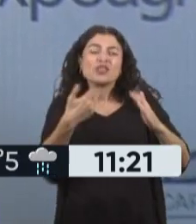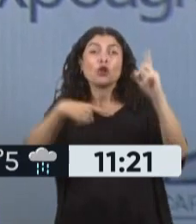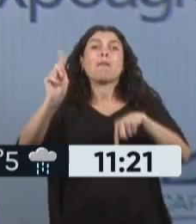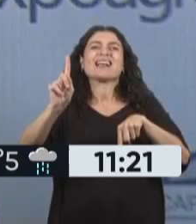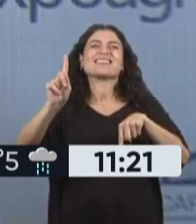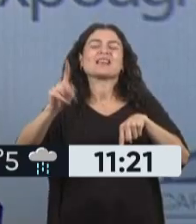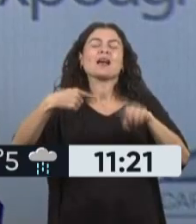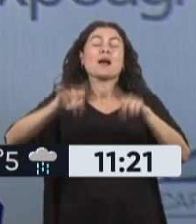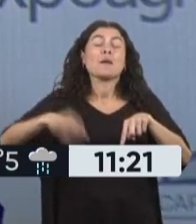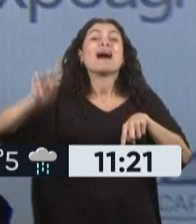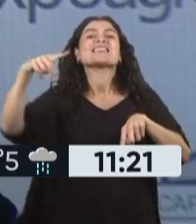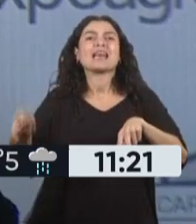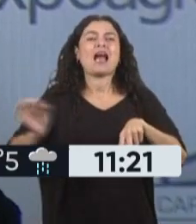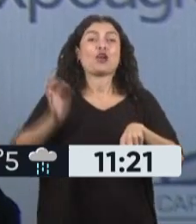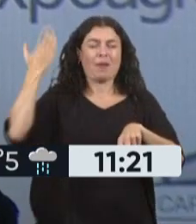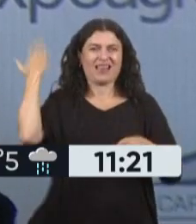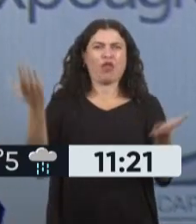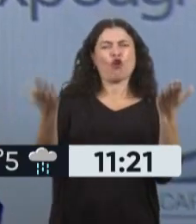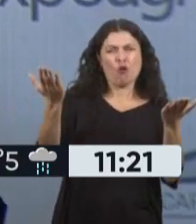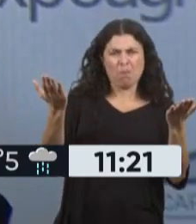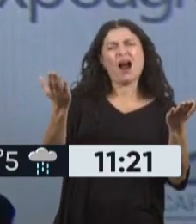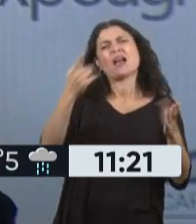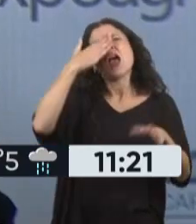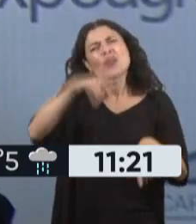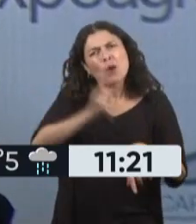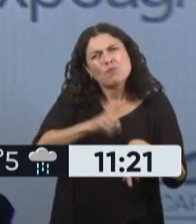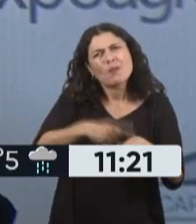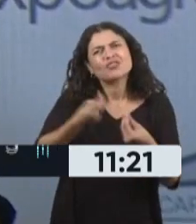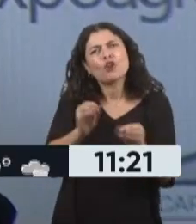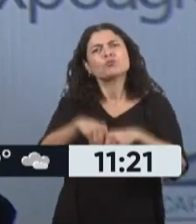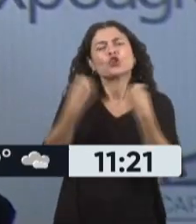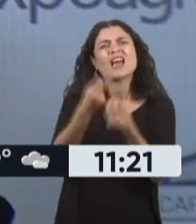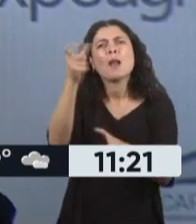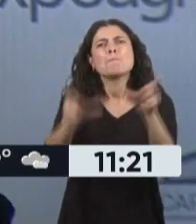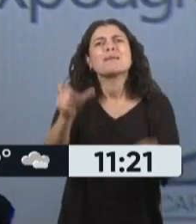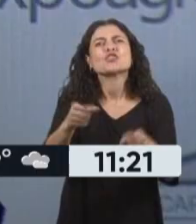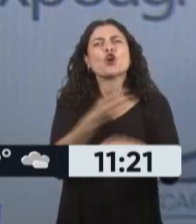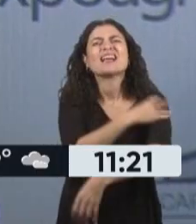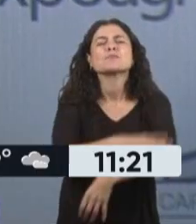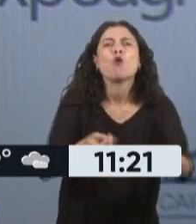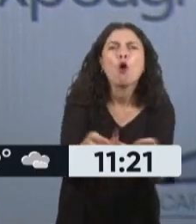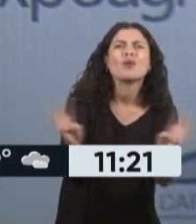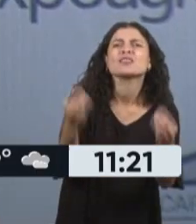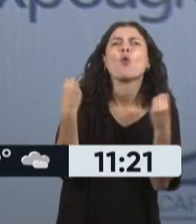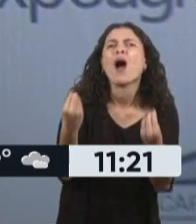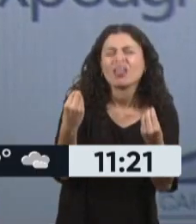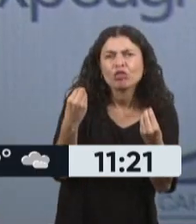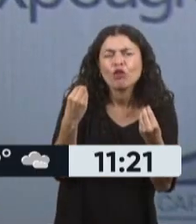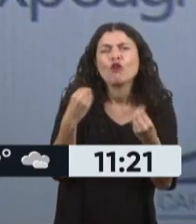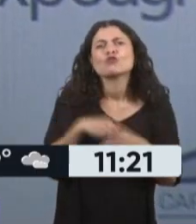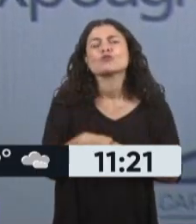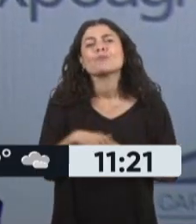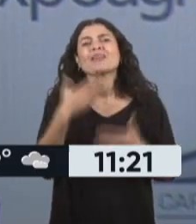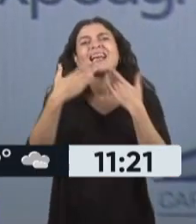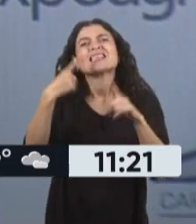a eso la pobreza, después del sinceramiento inicial que llegó a trepar en la frecuencia mensual medida por la